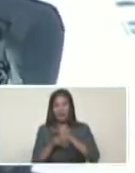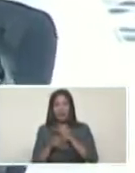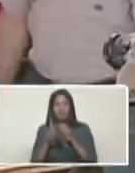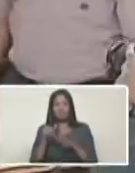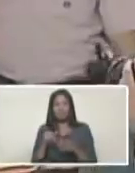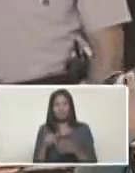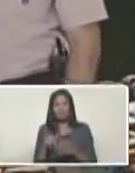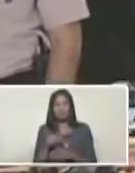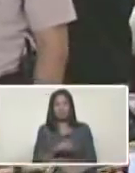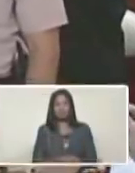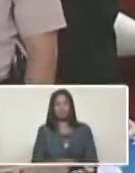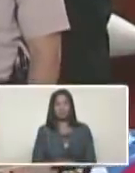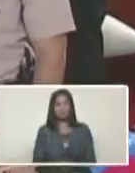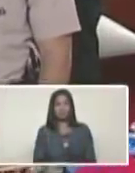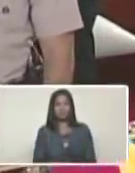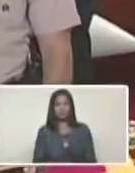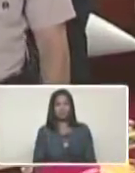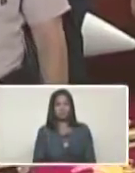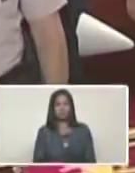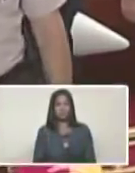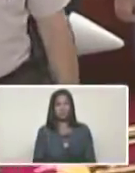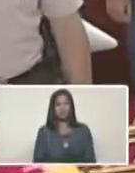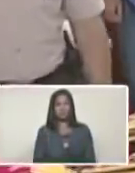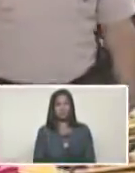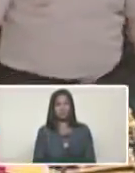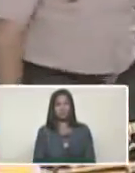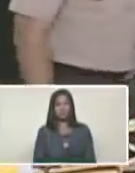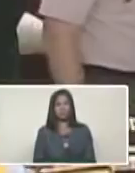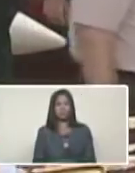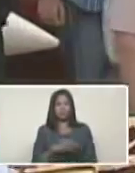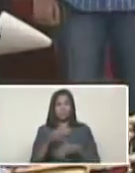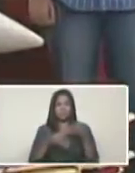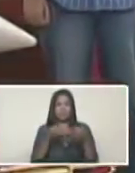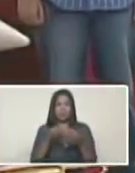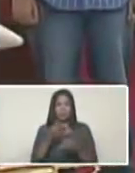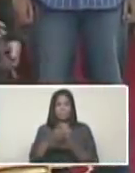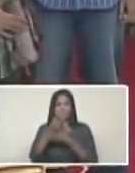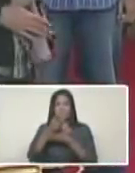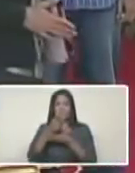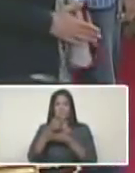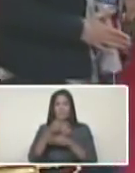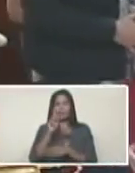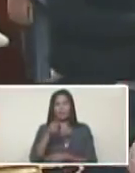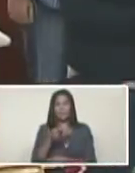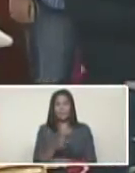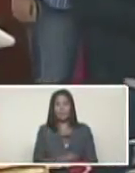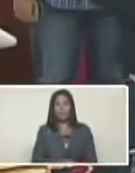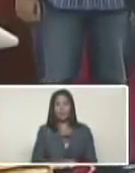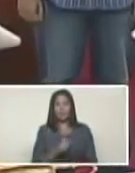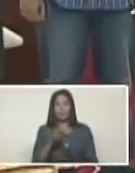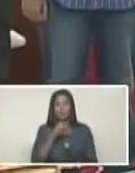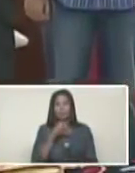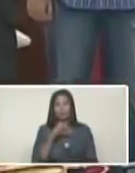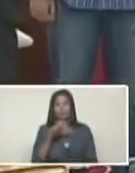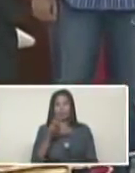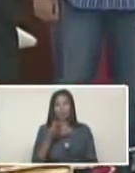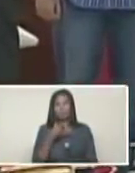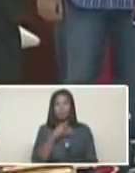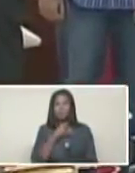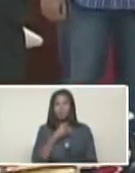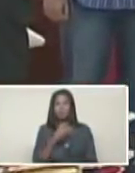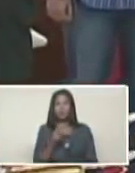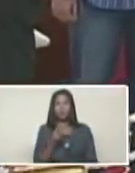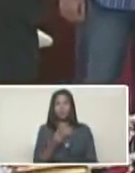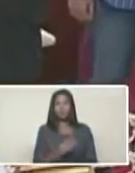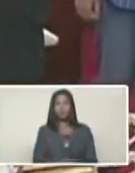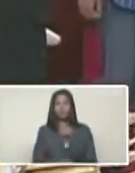minuto. Ya le describimos la sometradora. Esto sí me gusta mucho. Porque esto es... Venezuela